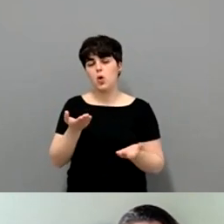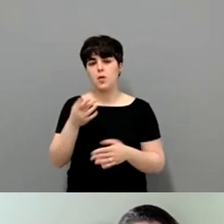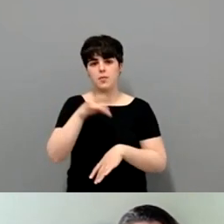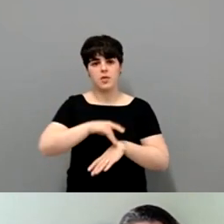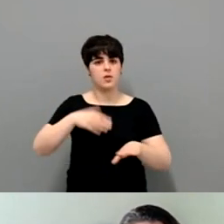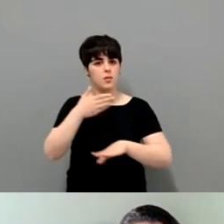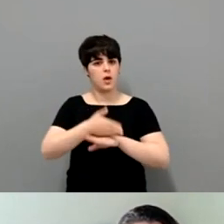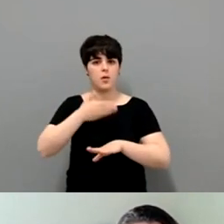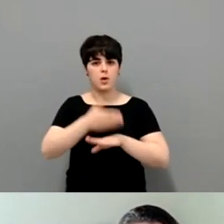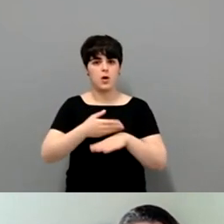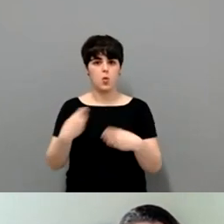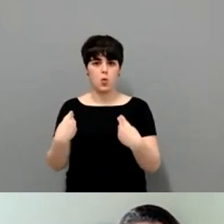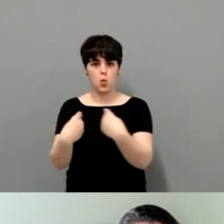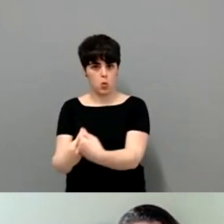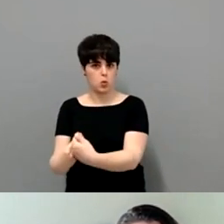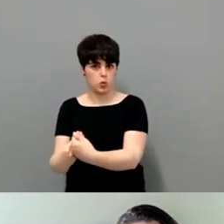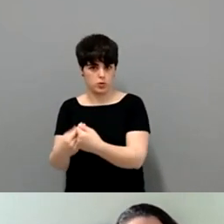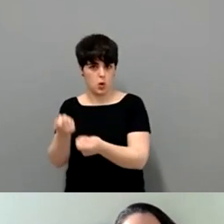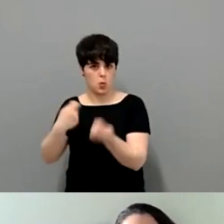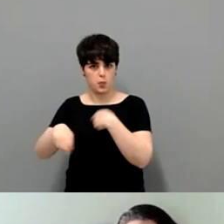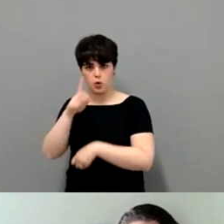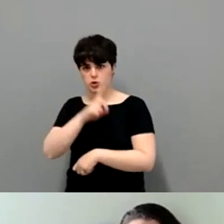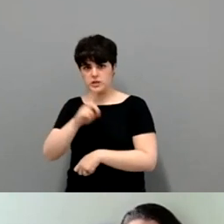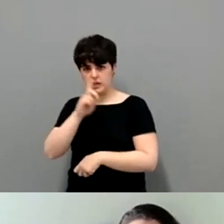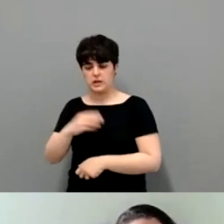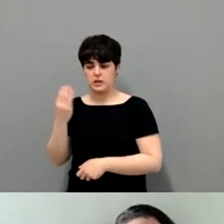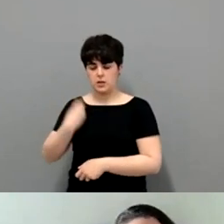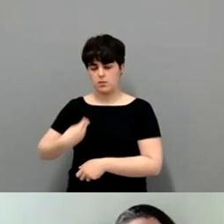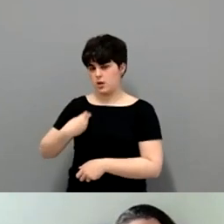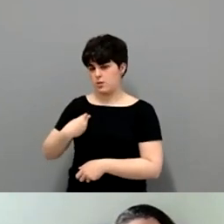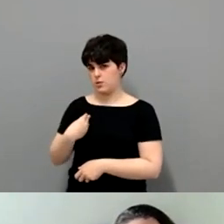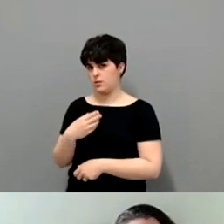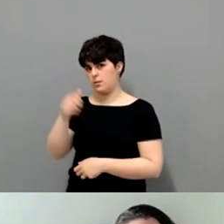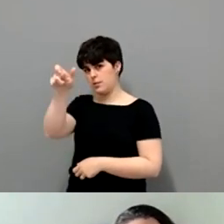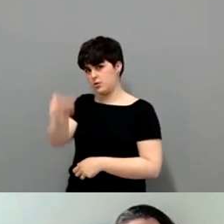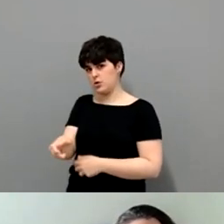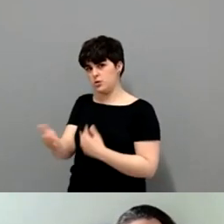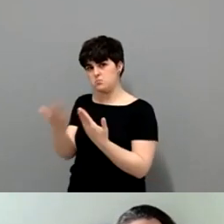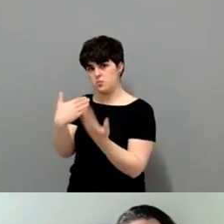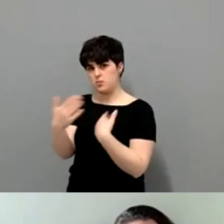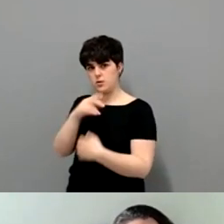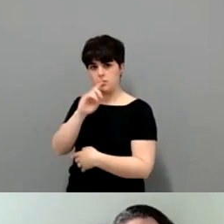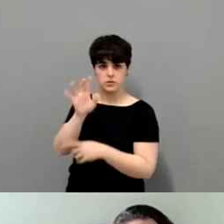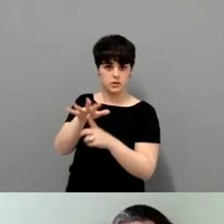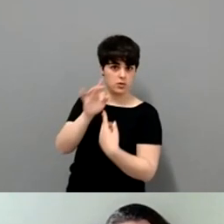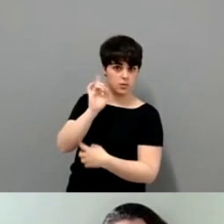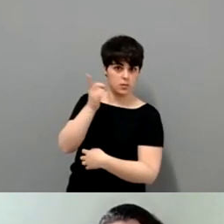con su proxeneta y claro, como se dirigían al proxeneta, pues no se detectó. O sea, que esto que nos comentas,